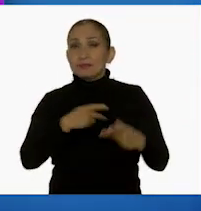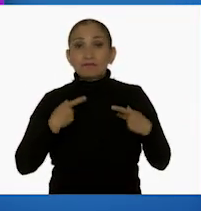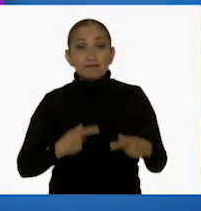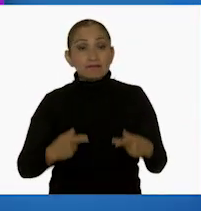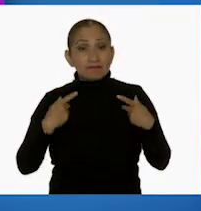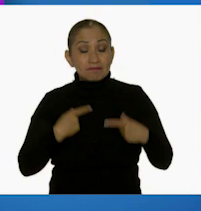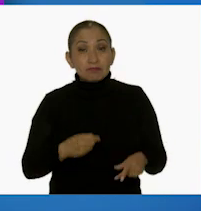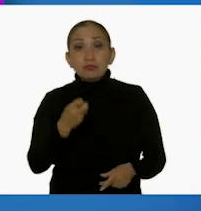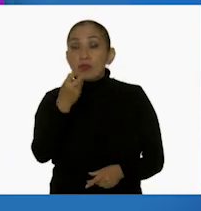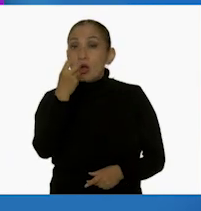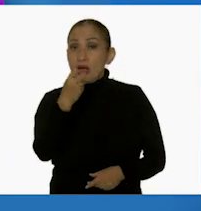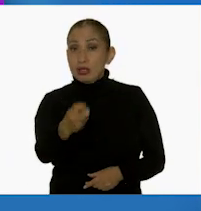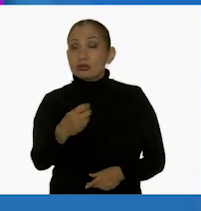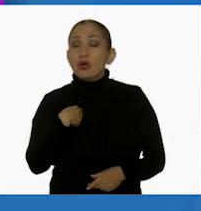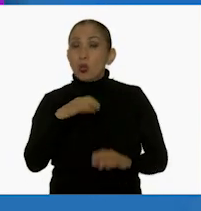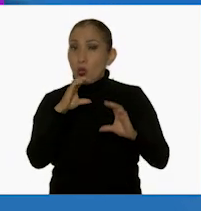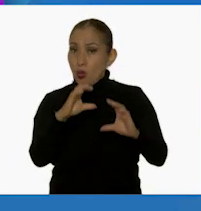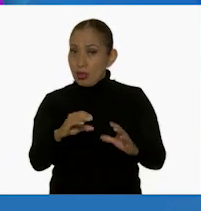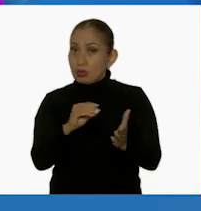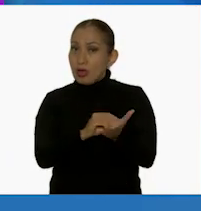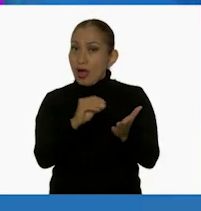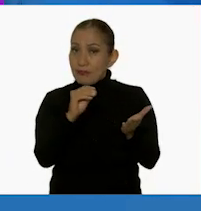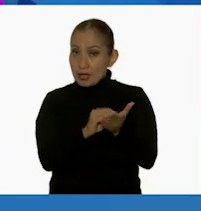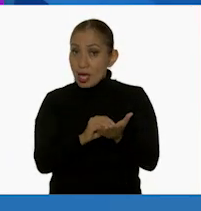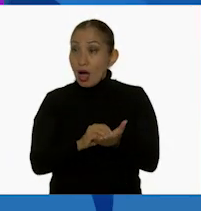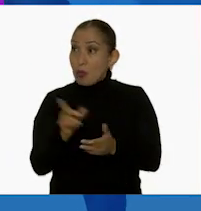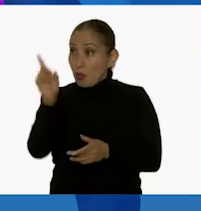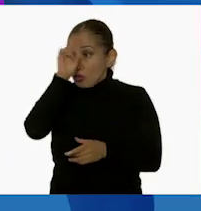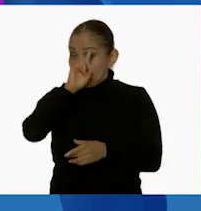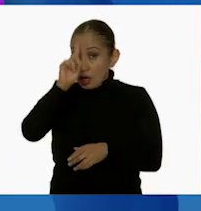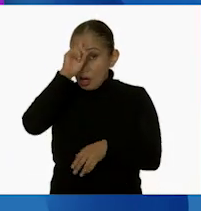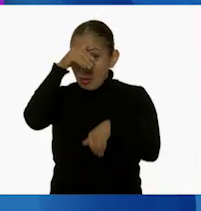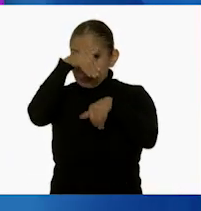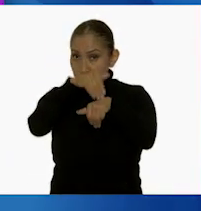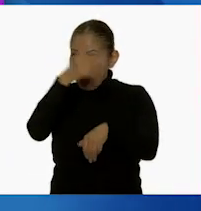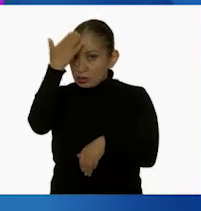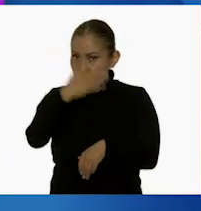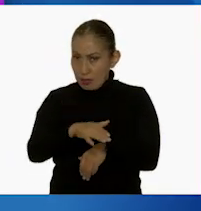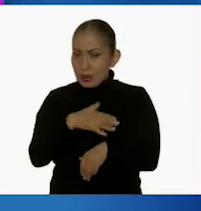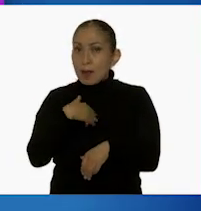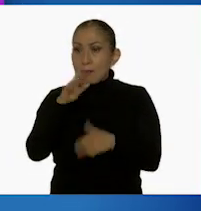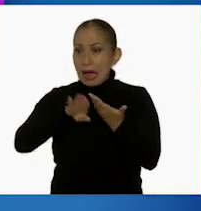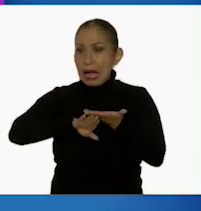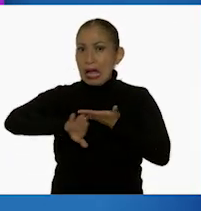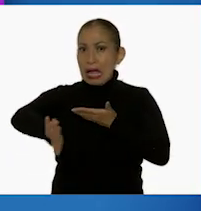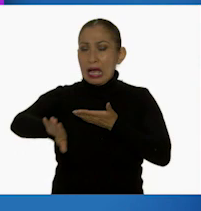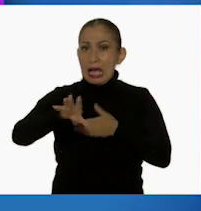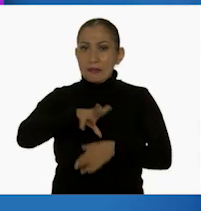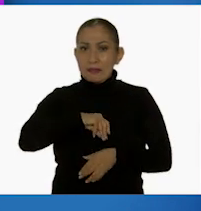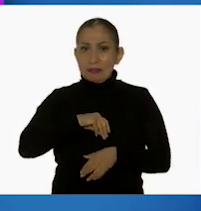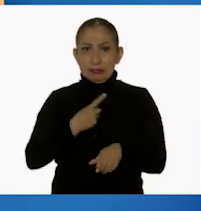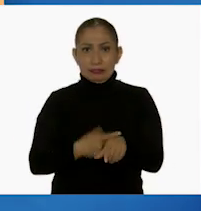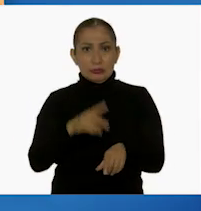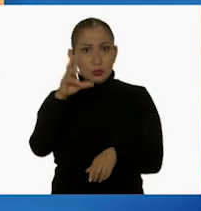personas. Por eso hay que continuar cuidándonos siguiendo las buenas prácticas que ya todos conocemos para evitar contagiarnos.